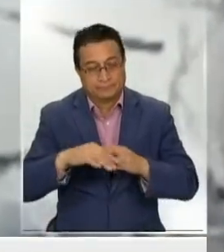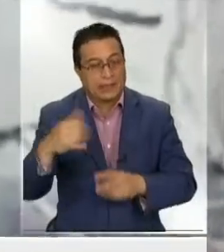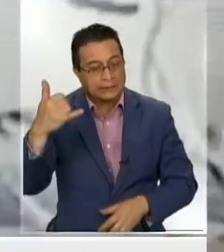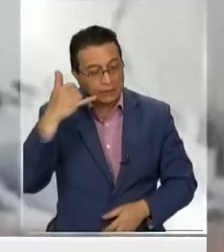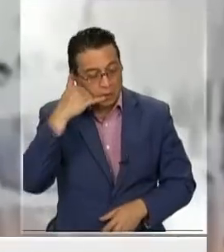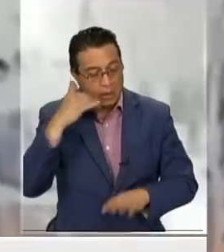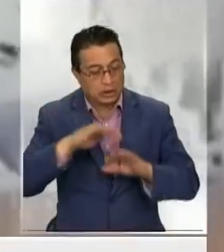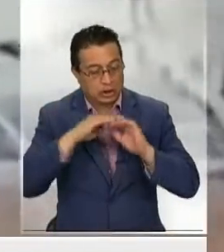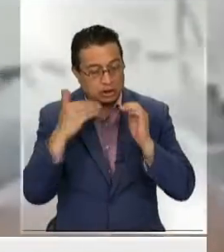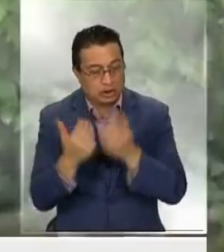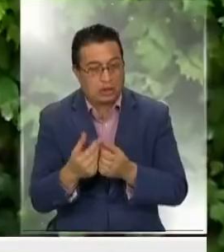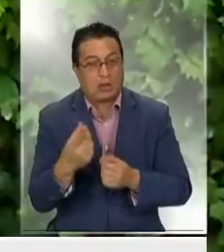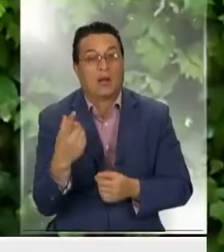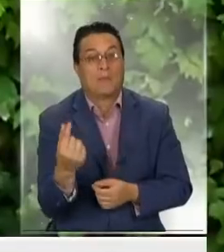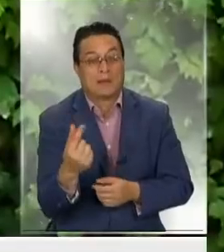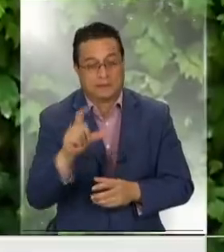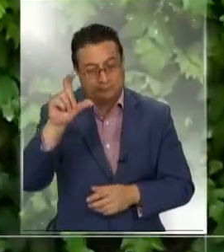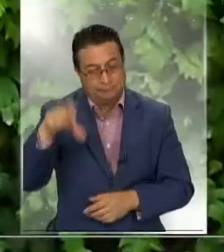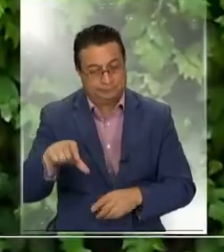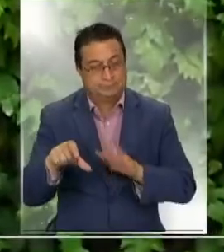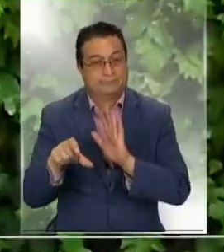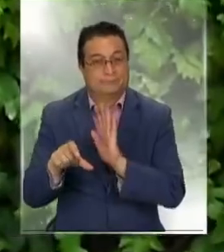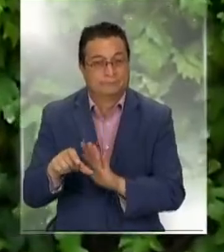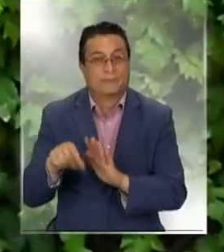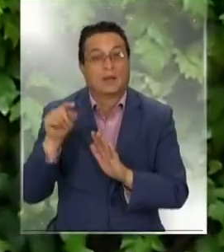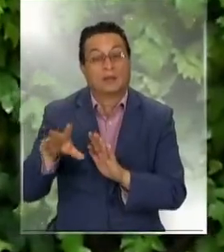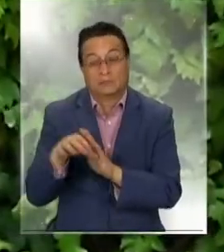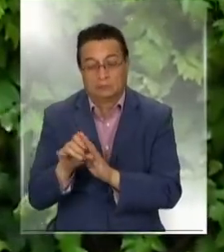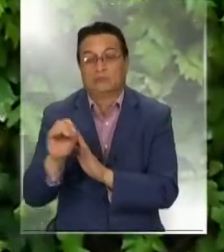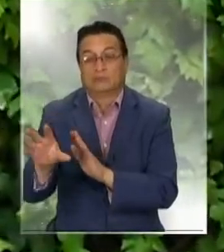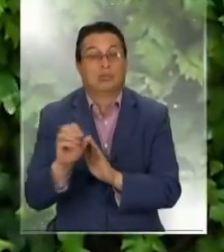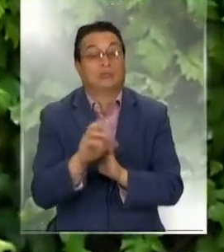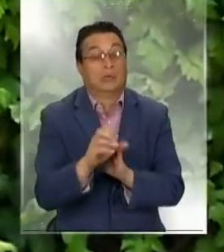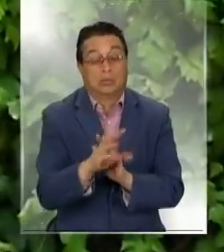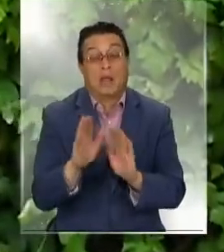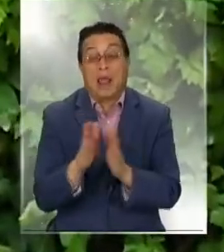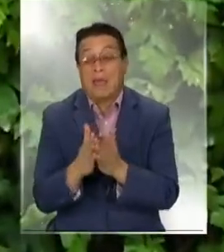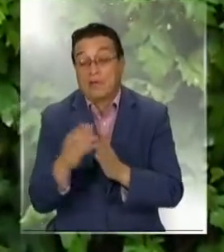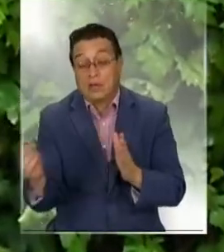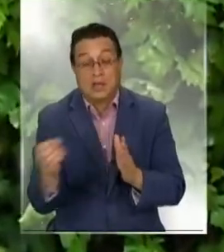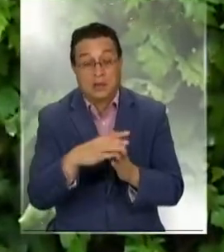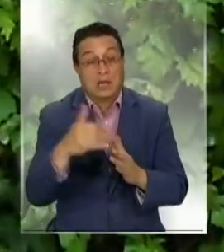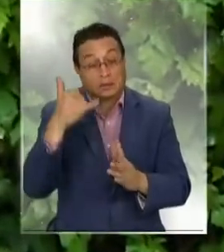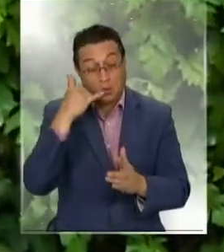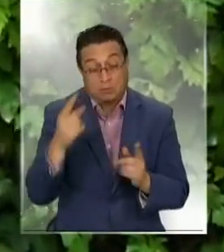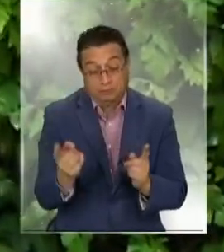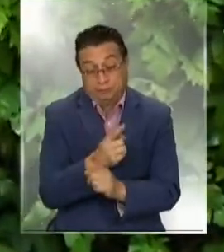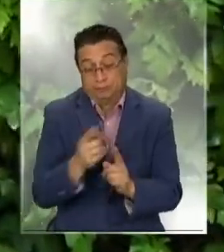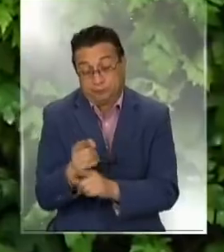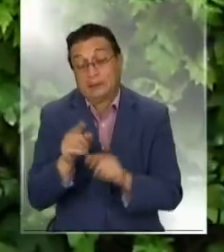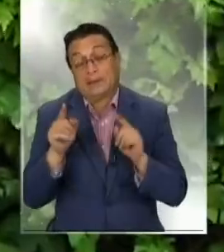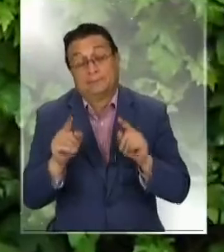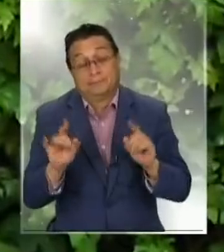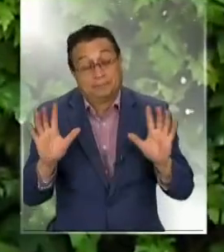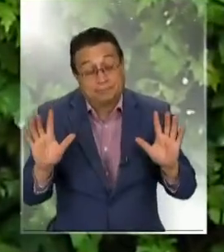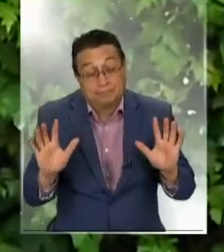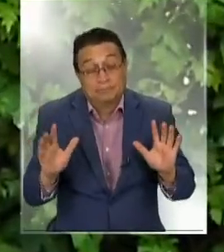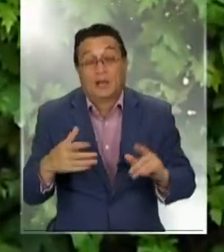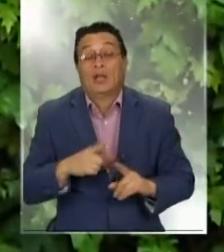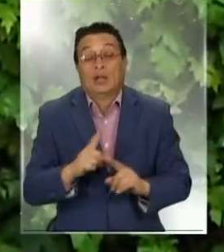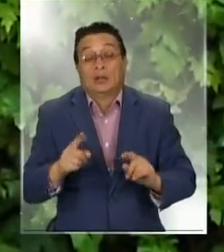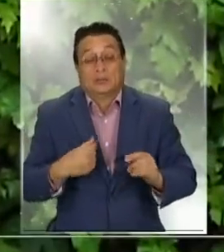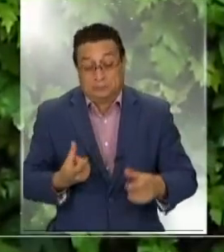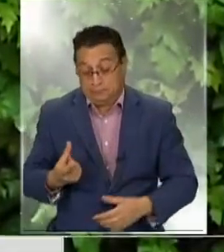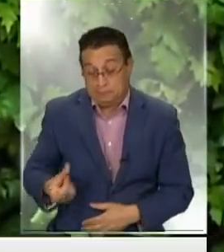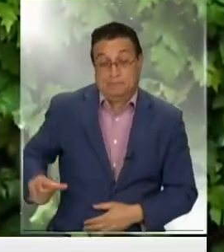celular, la platita en la tarjetita, y de ahí se hacen los traspasos para la misma libreta, se puede hacer ahora por el celular, y tratando de no andar con